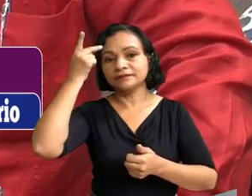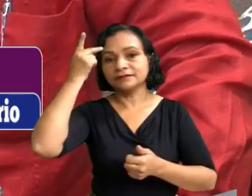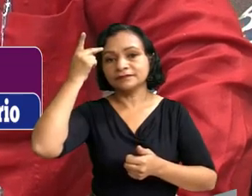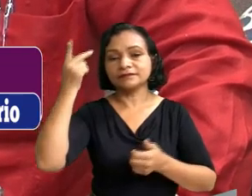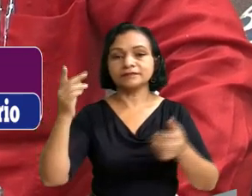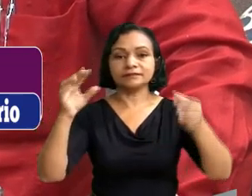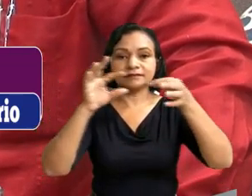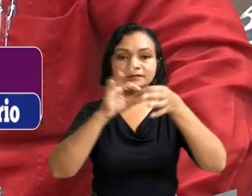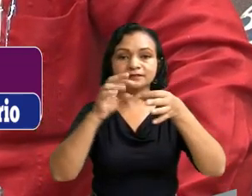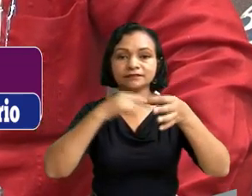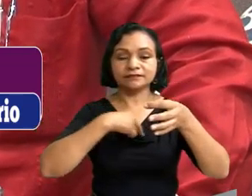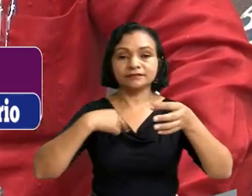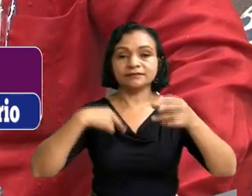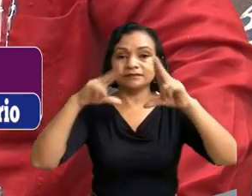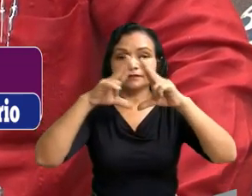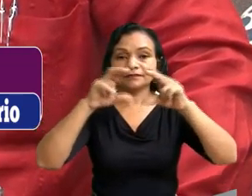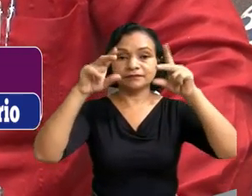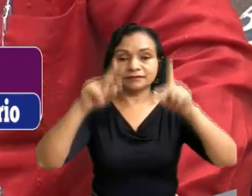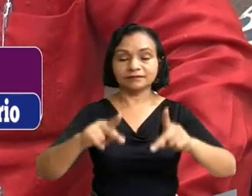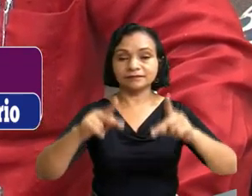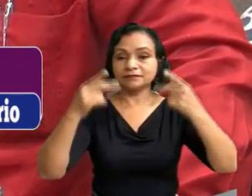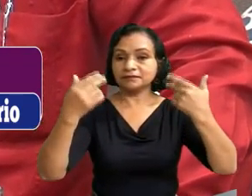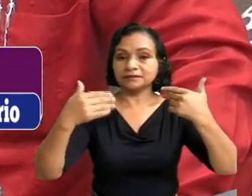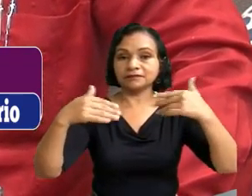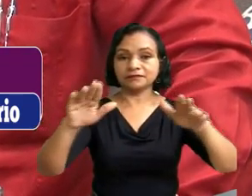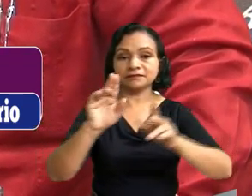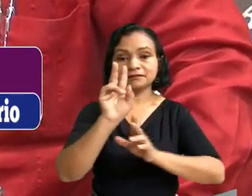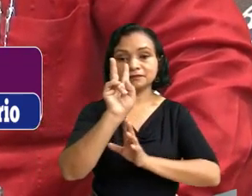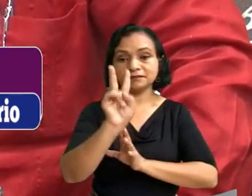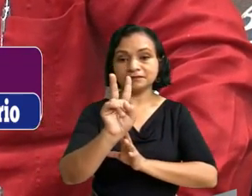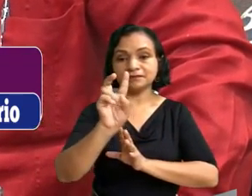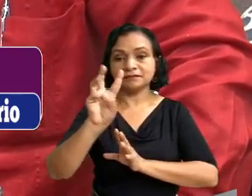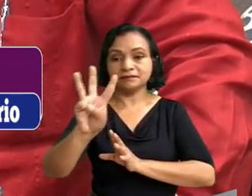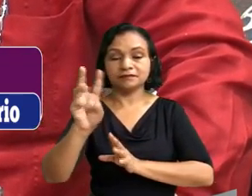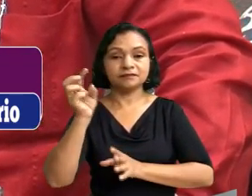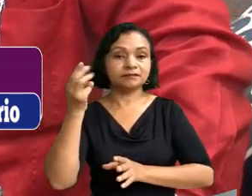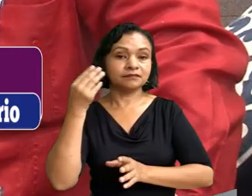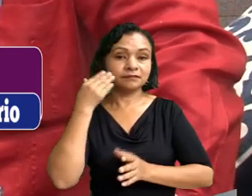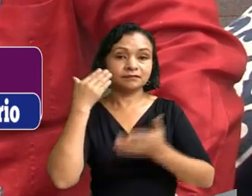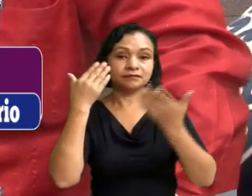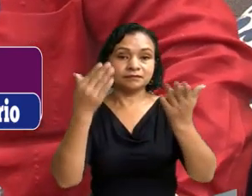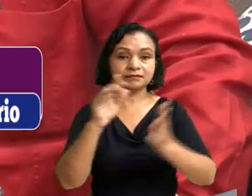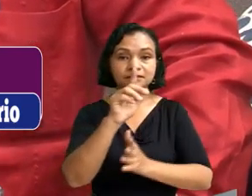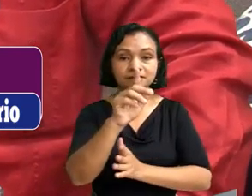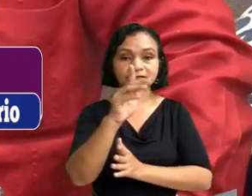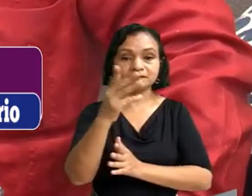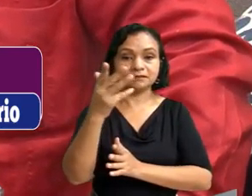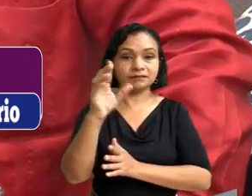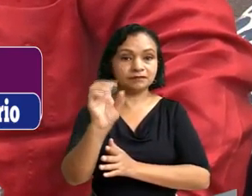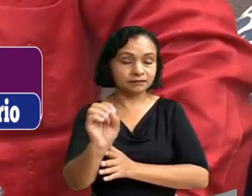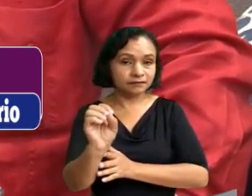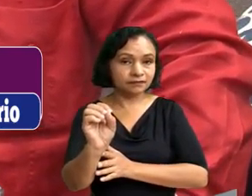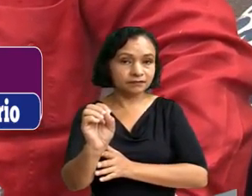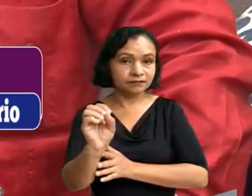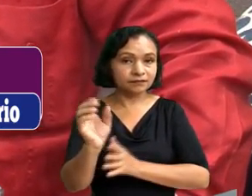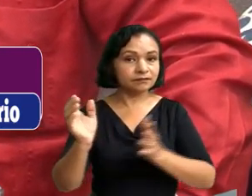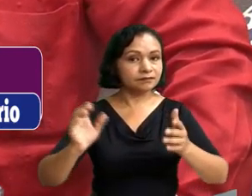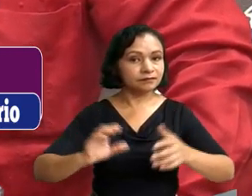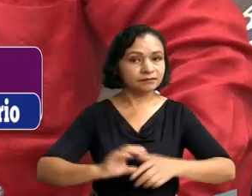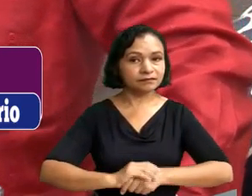cometidos por los nicaragüenses naturales hasta el 23 de mayo de 1990 es decir